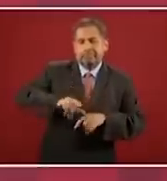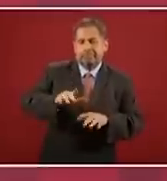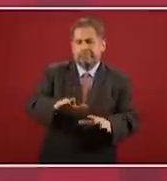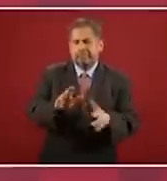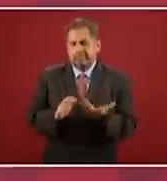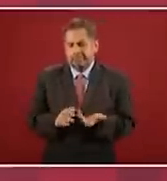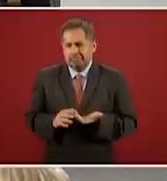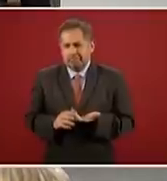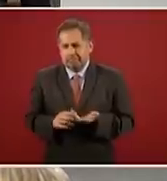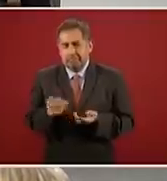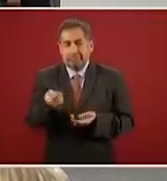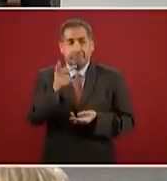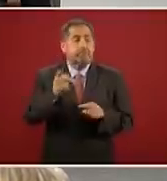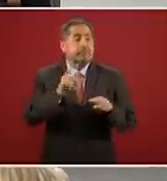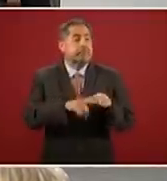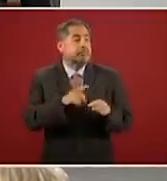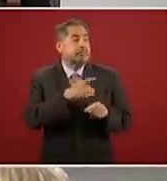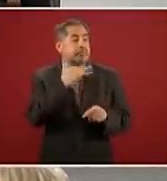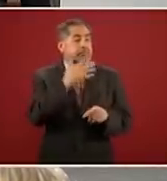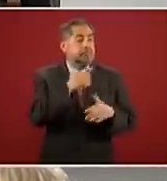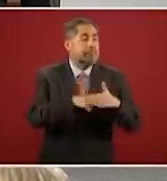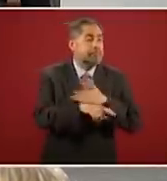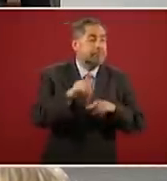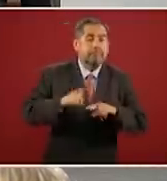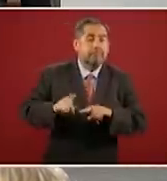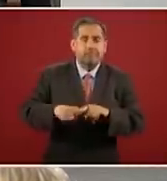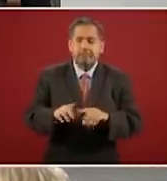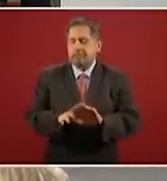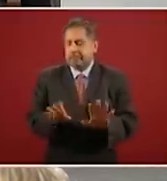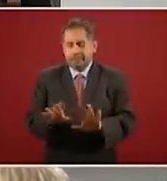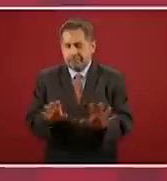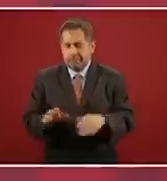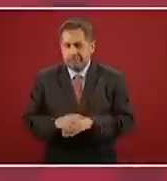En el lavado de dinero. Bueno,